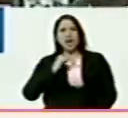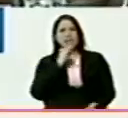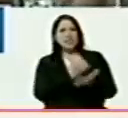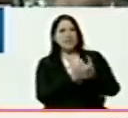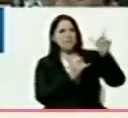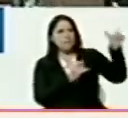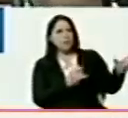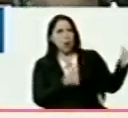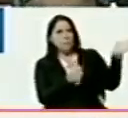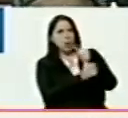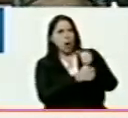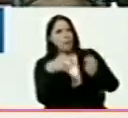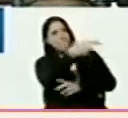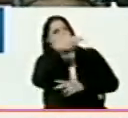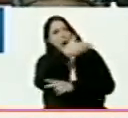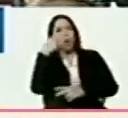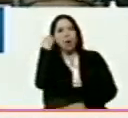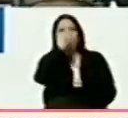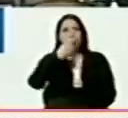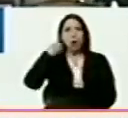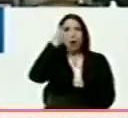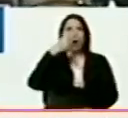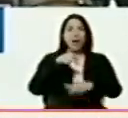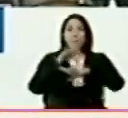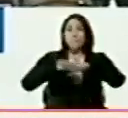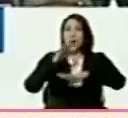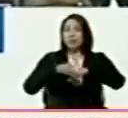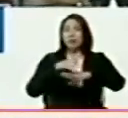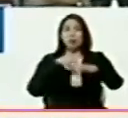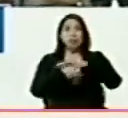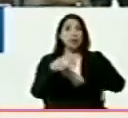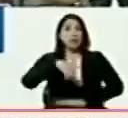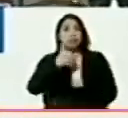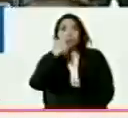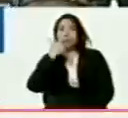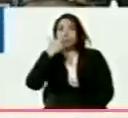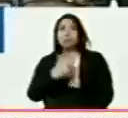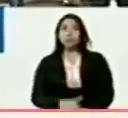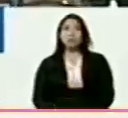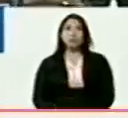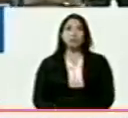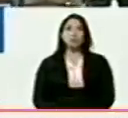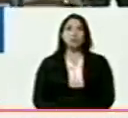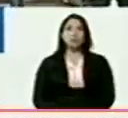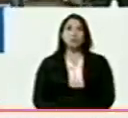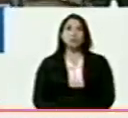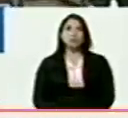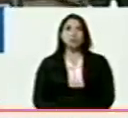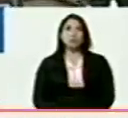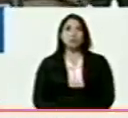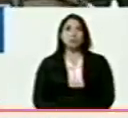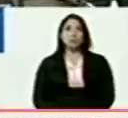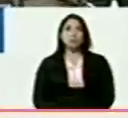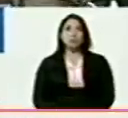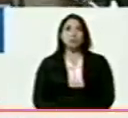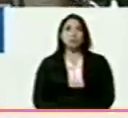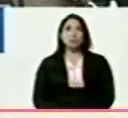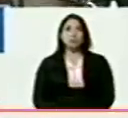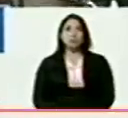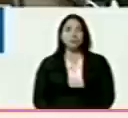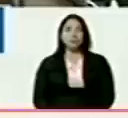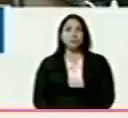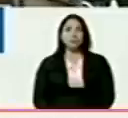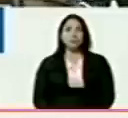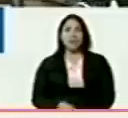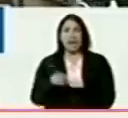cara. Eso está ocurriendo aquí cerca. Son los estertores